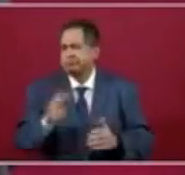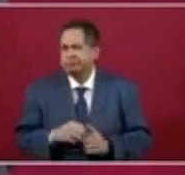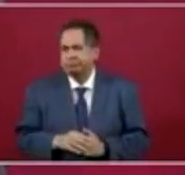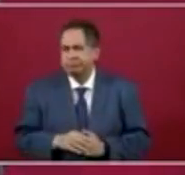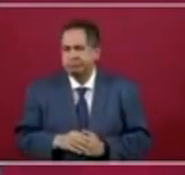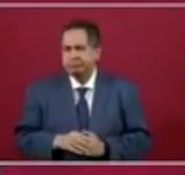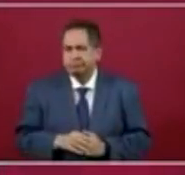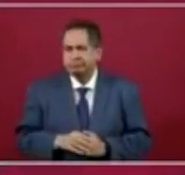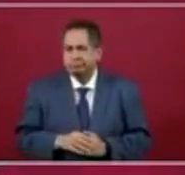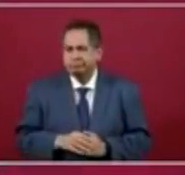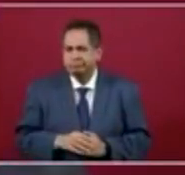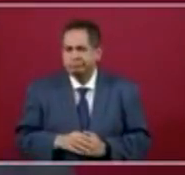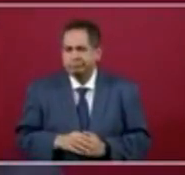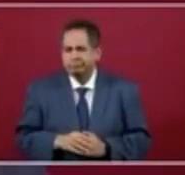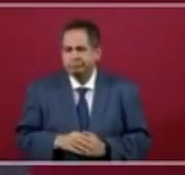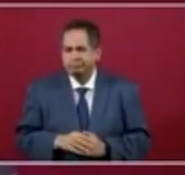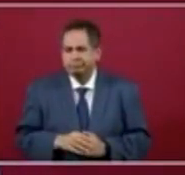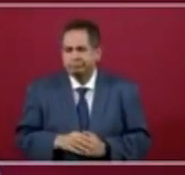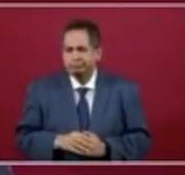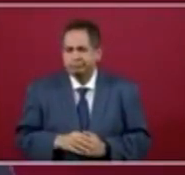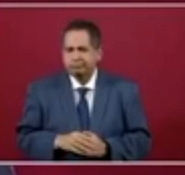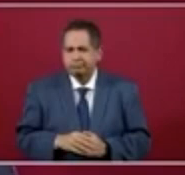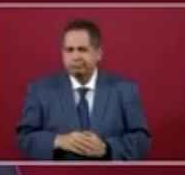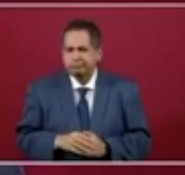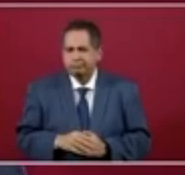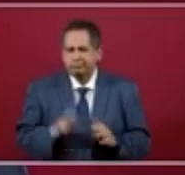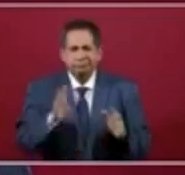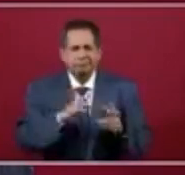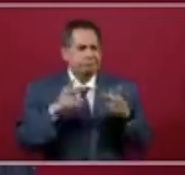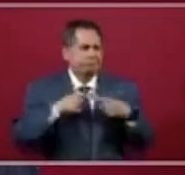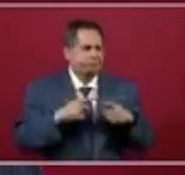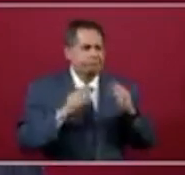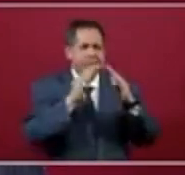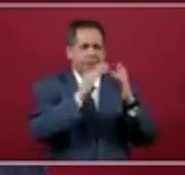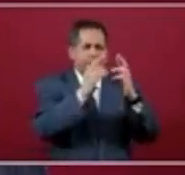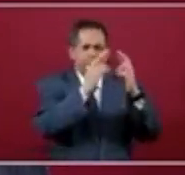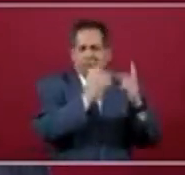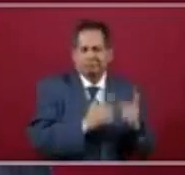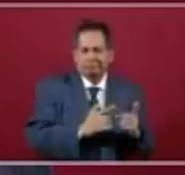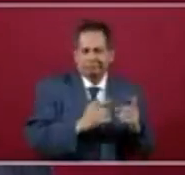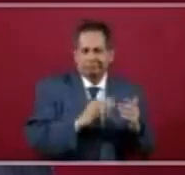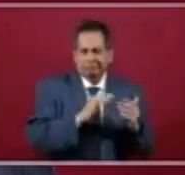con problemas de con damnificados